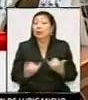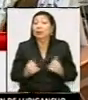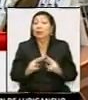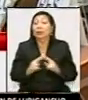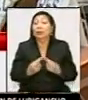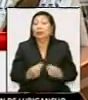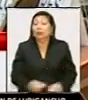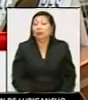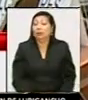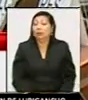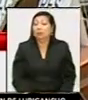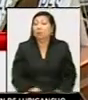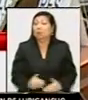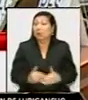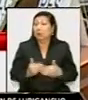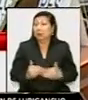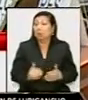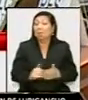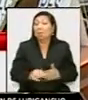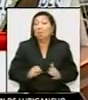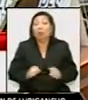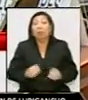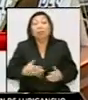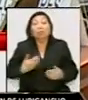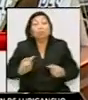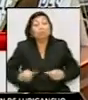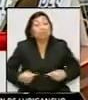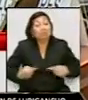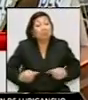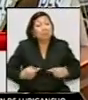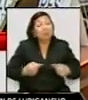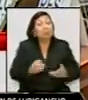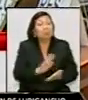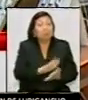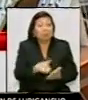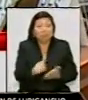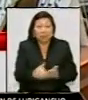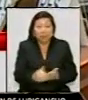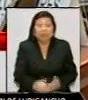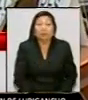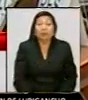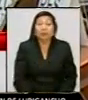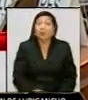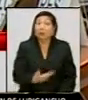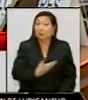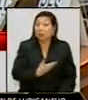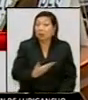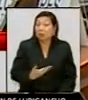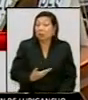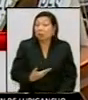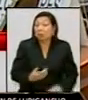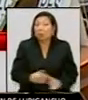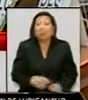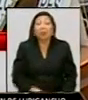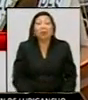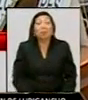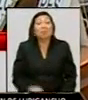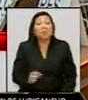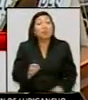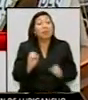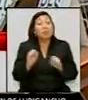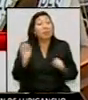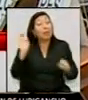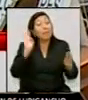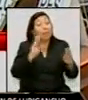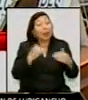sesión, digamos, posponerla de cara a que pueda haber un debate en el que participe el Ejecutivo. Entonces, sí me parece